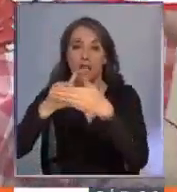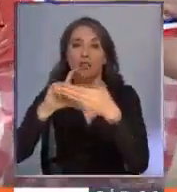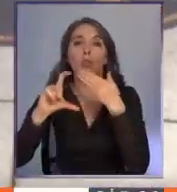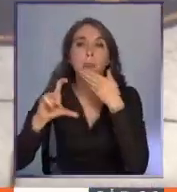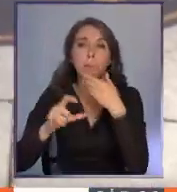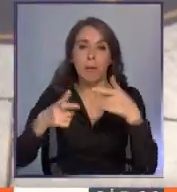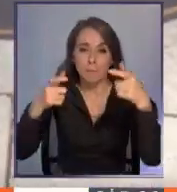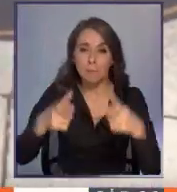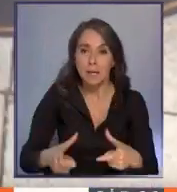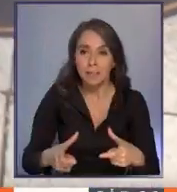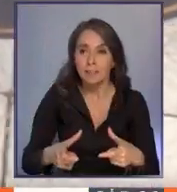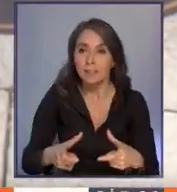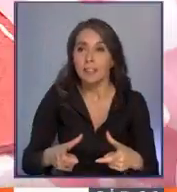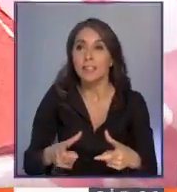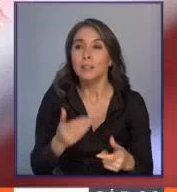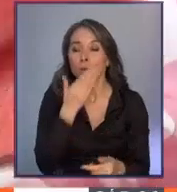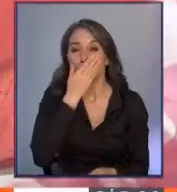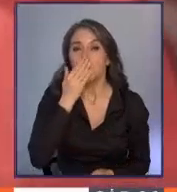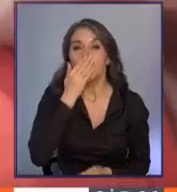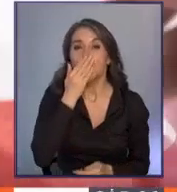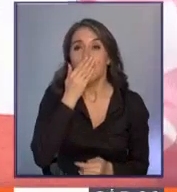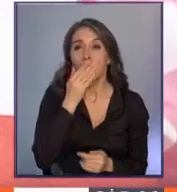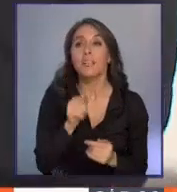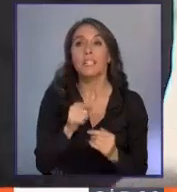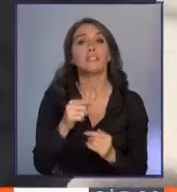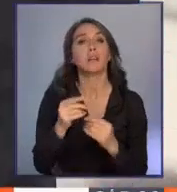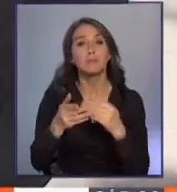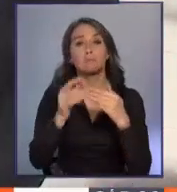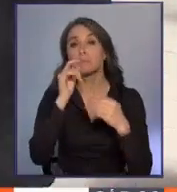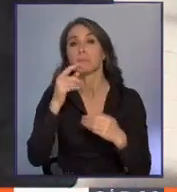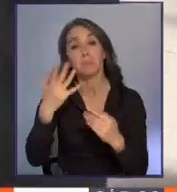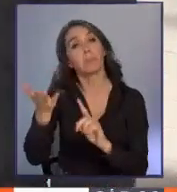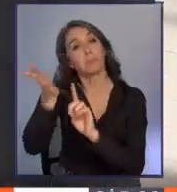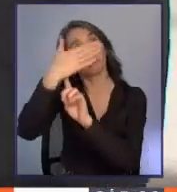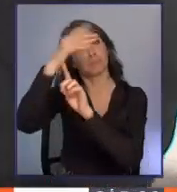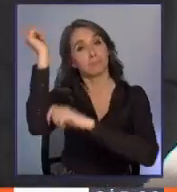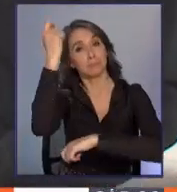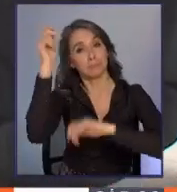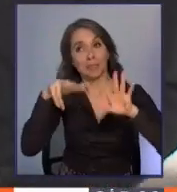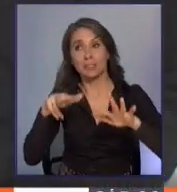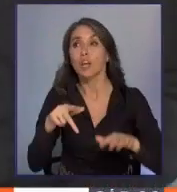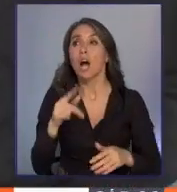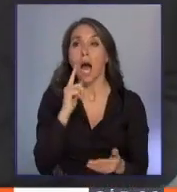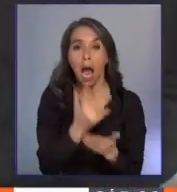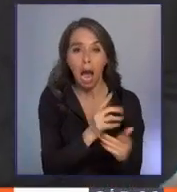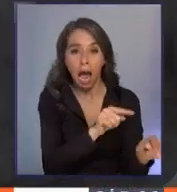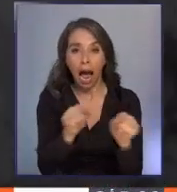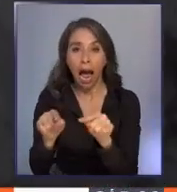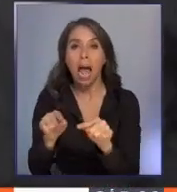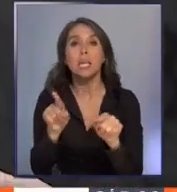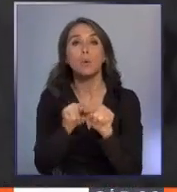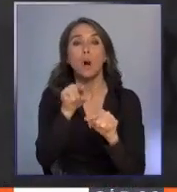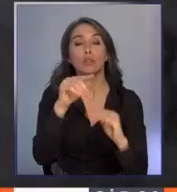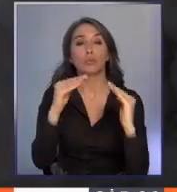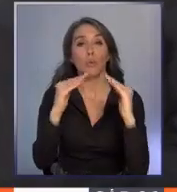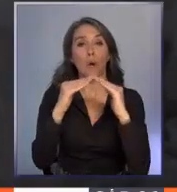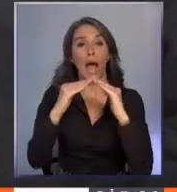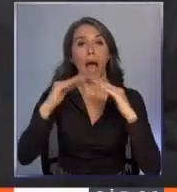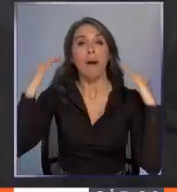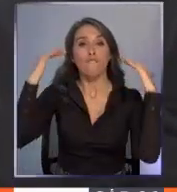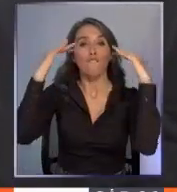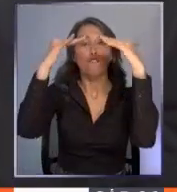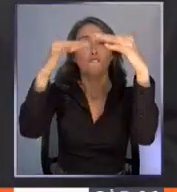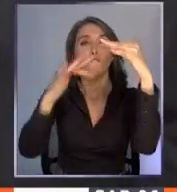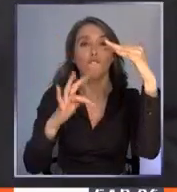bandejas. Si hasta las servilletas tienen motivos patrios. Pueden encontrar todo lo necesario para montar una fonda en su casa. La decoración, los